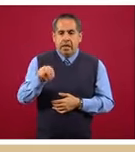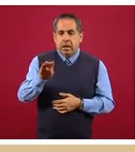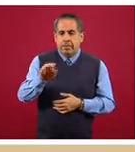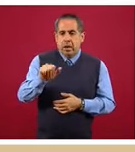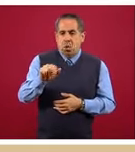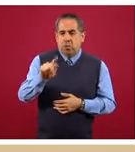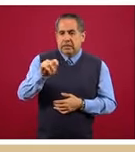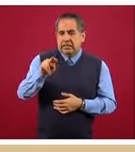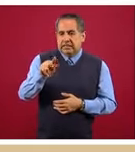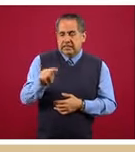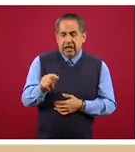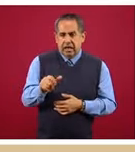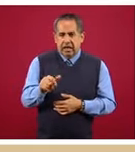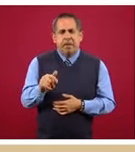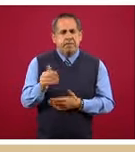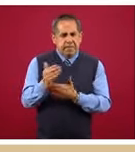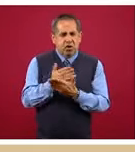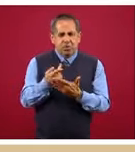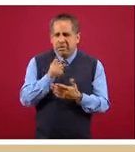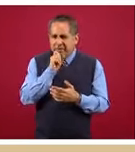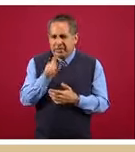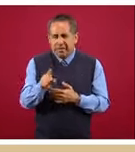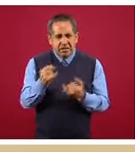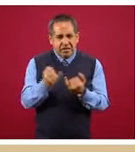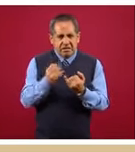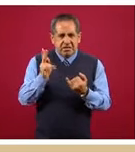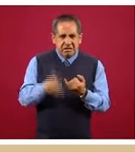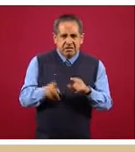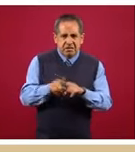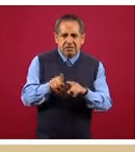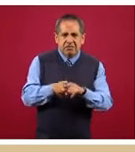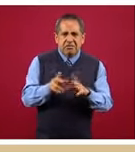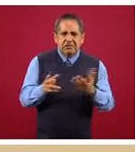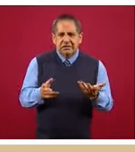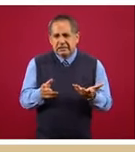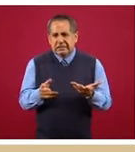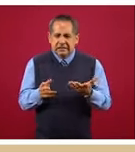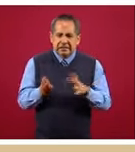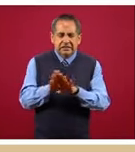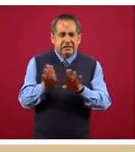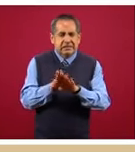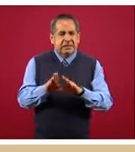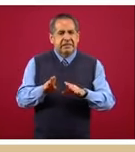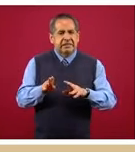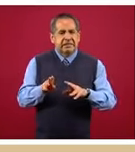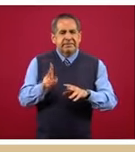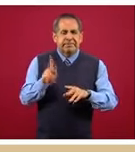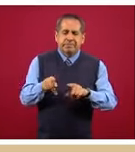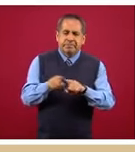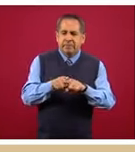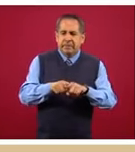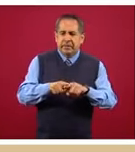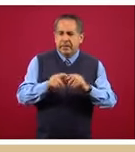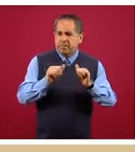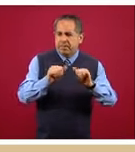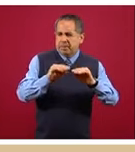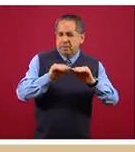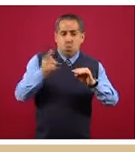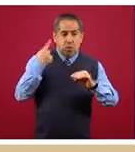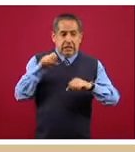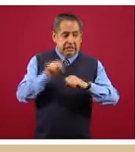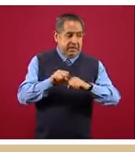Tuxtepec, menor escala, pero un comportamiento bastante similar, también con una tendencia plana, estable en